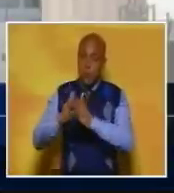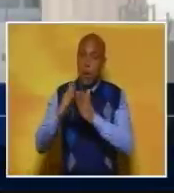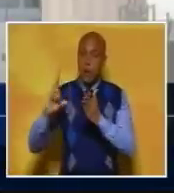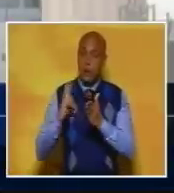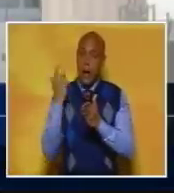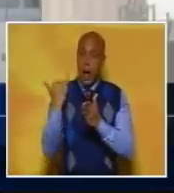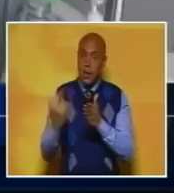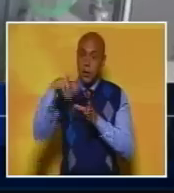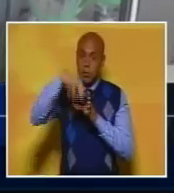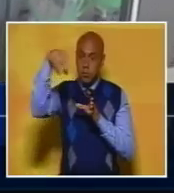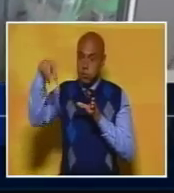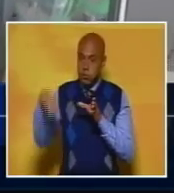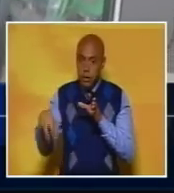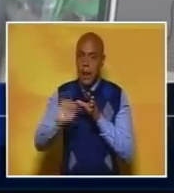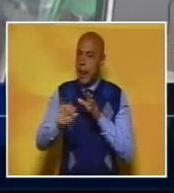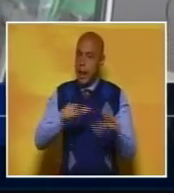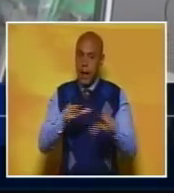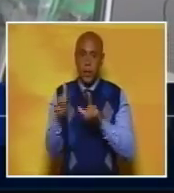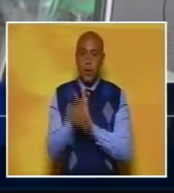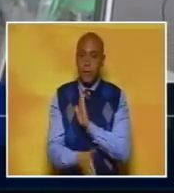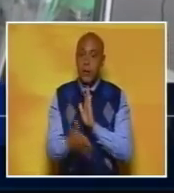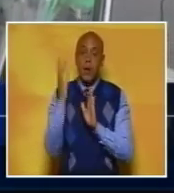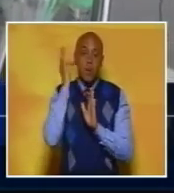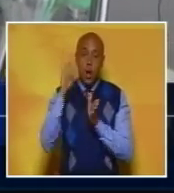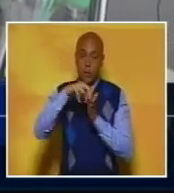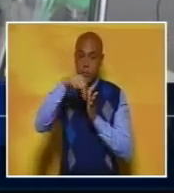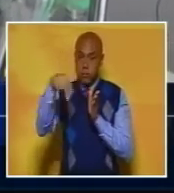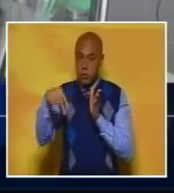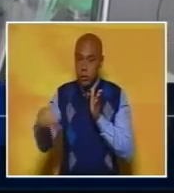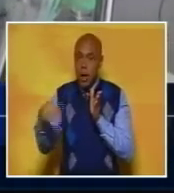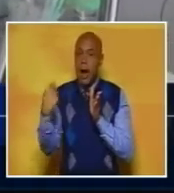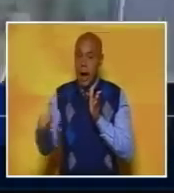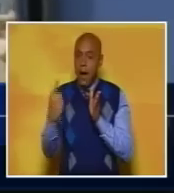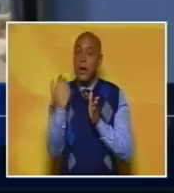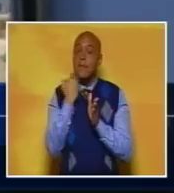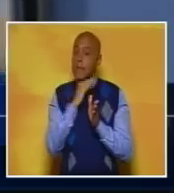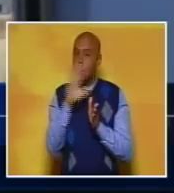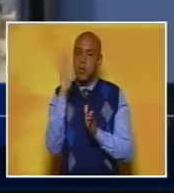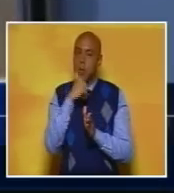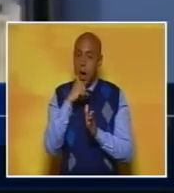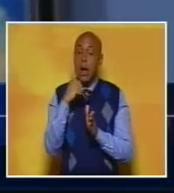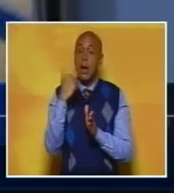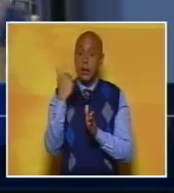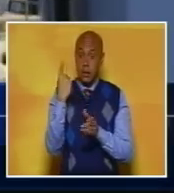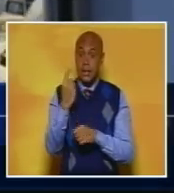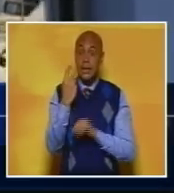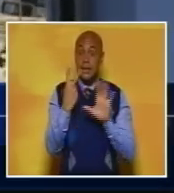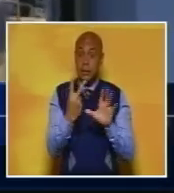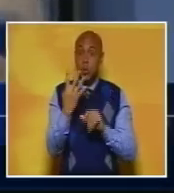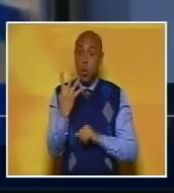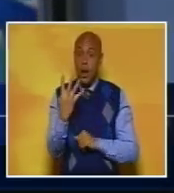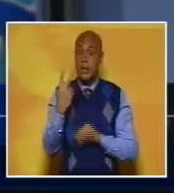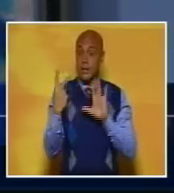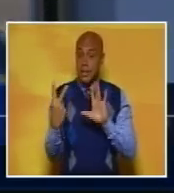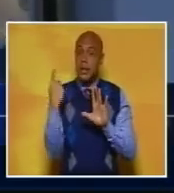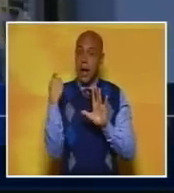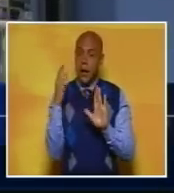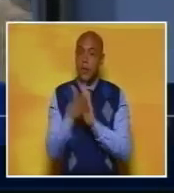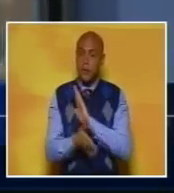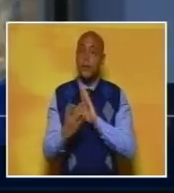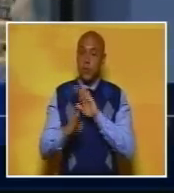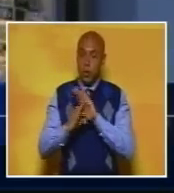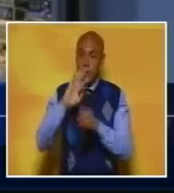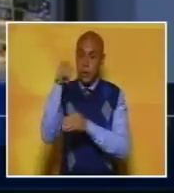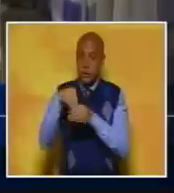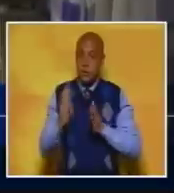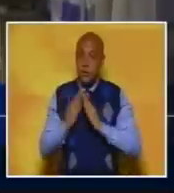desembarcó este miércoles tras descartarse que están enfermos de coronavirus, aunque 747 tripulantes continúan a bordo.